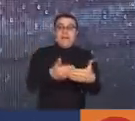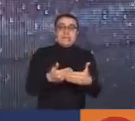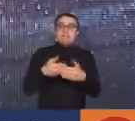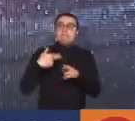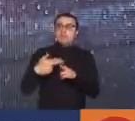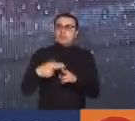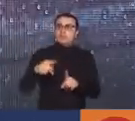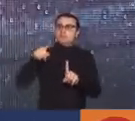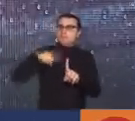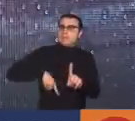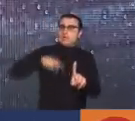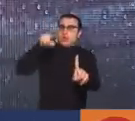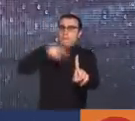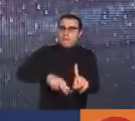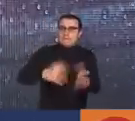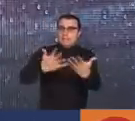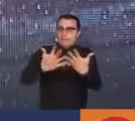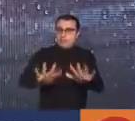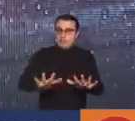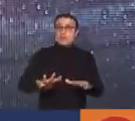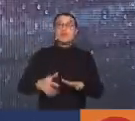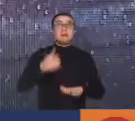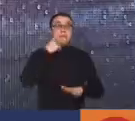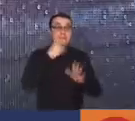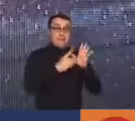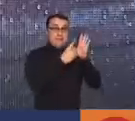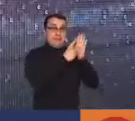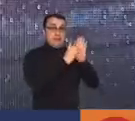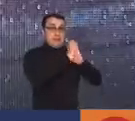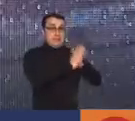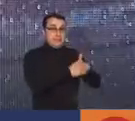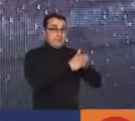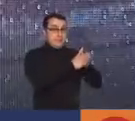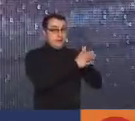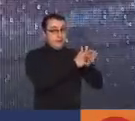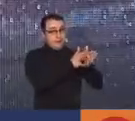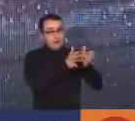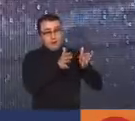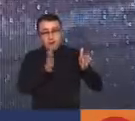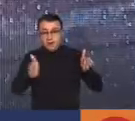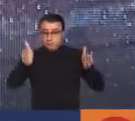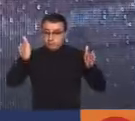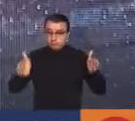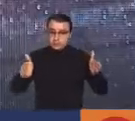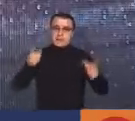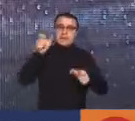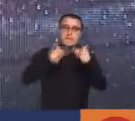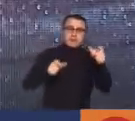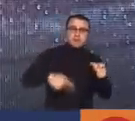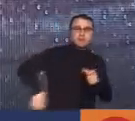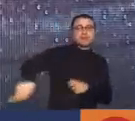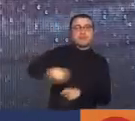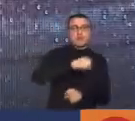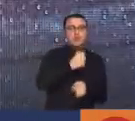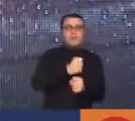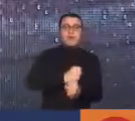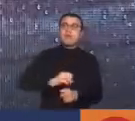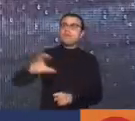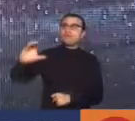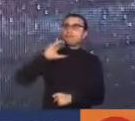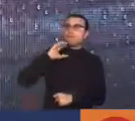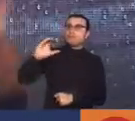meses, el salario que se decretó en el mes de diciembre hizo crecer a quienes devengan